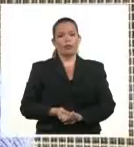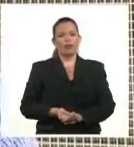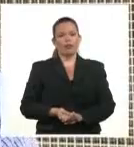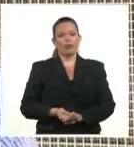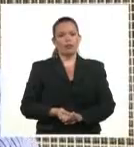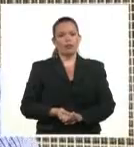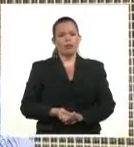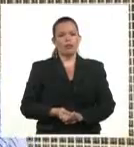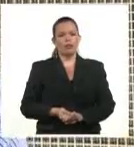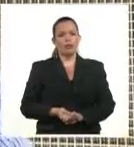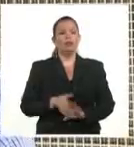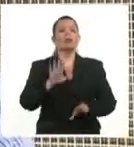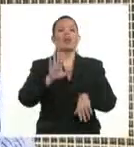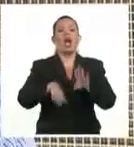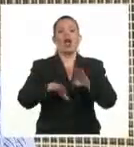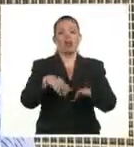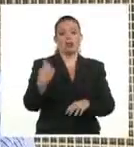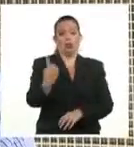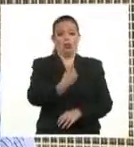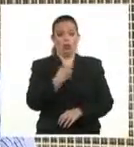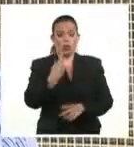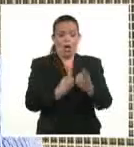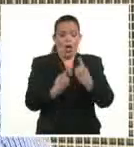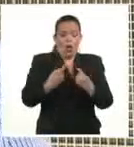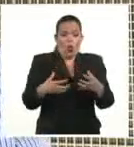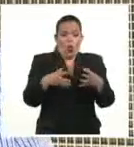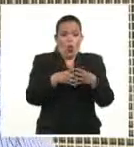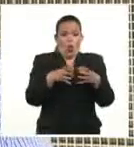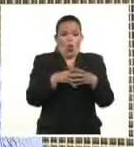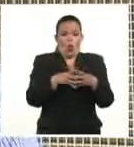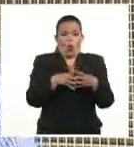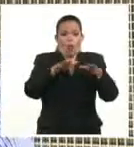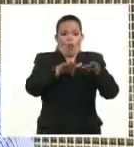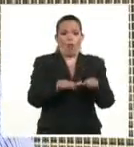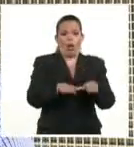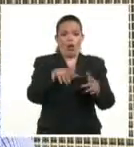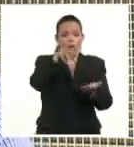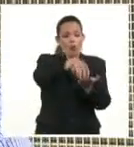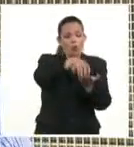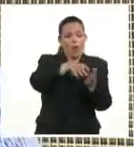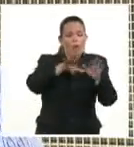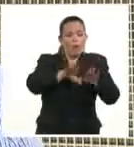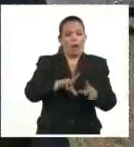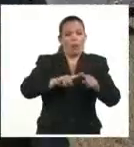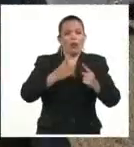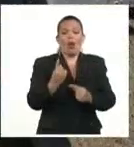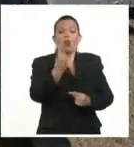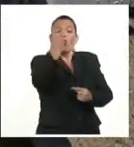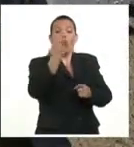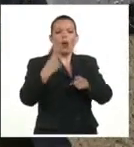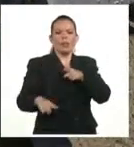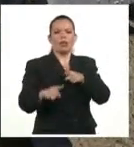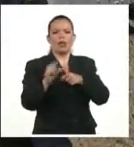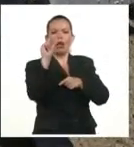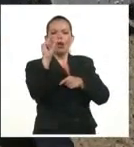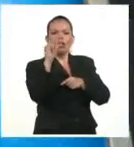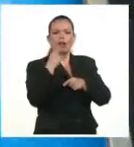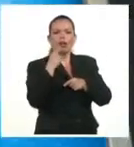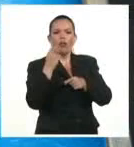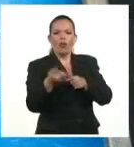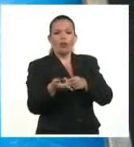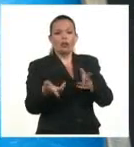cliente. En ocasiones tenemos grupos que puedan estar por una simple pieza y no podemos echarlo a andar y tenemos que comprarlo a través de varios países. Cada